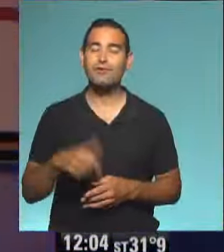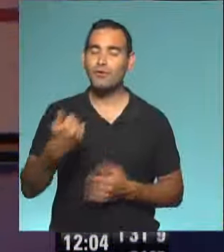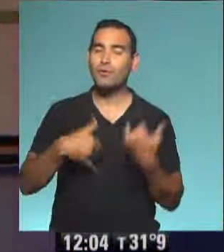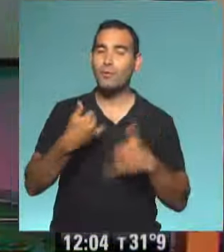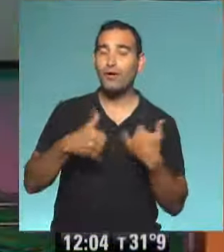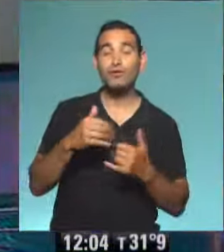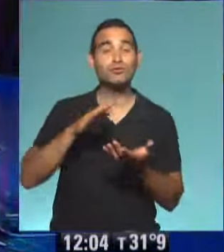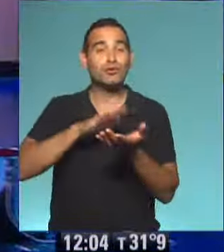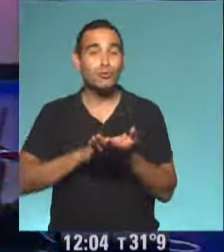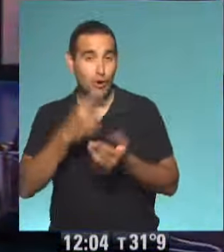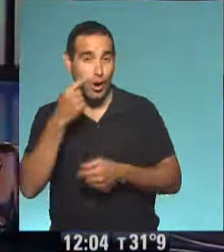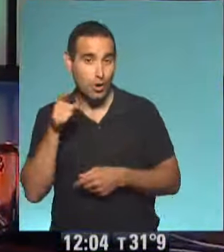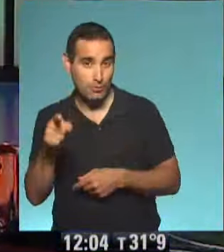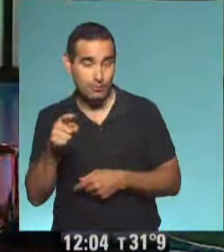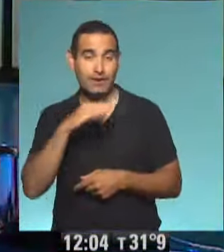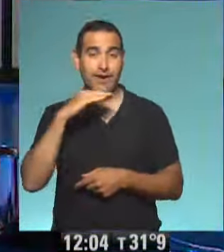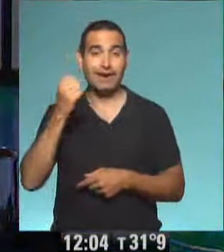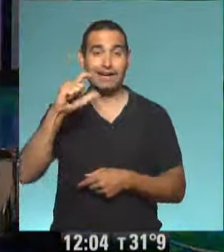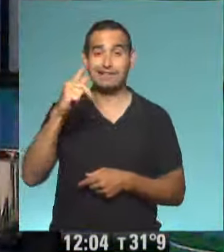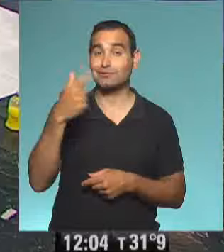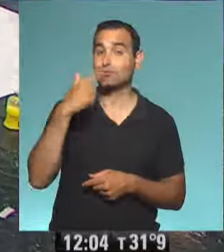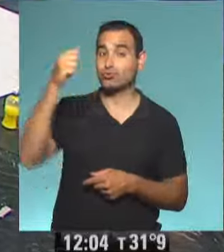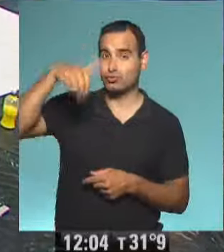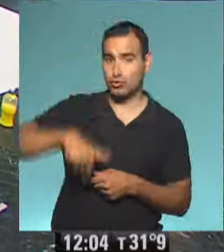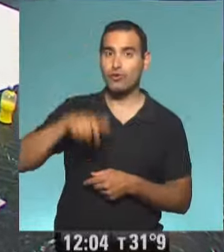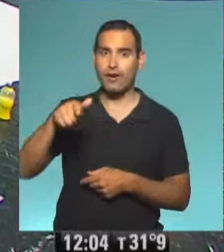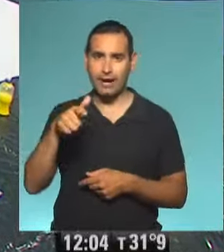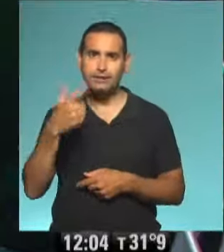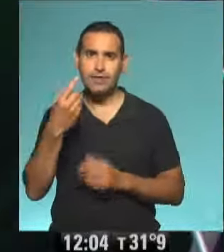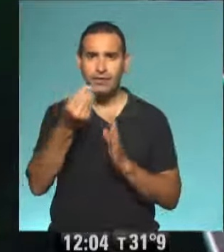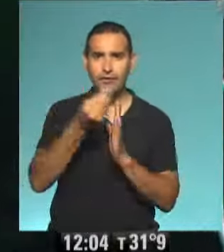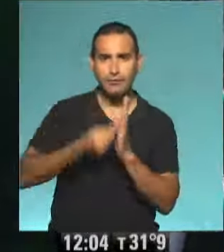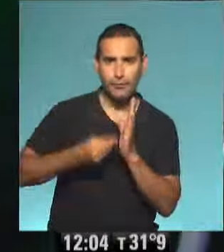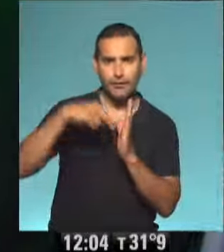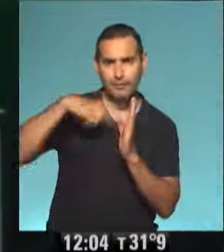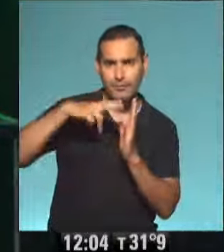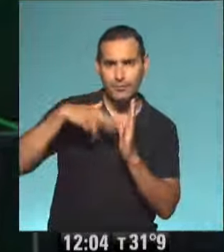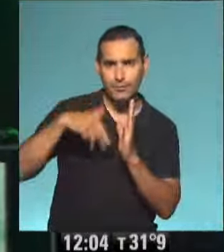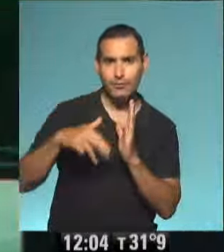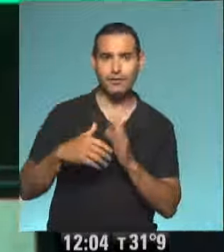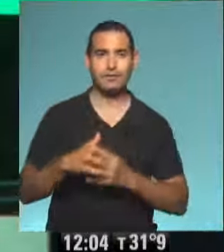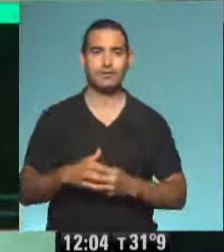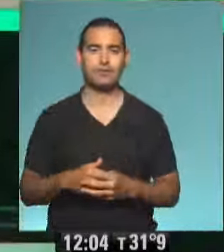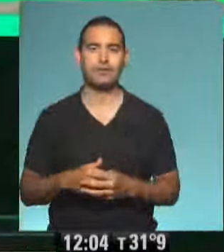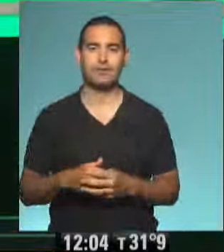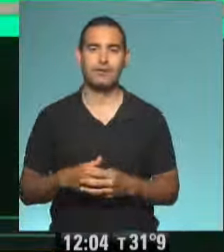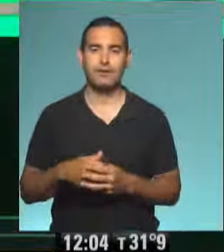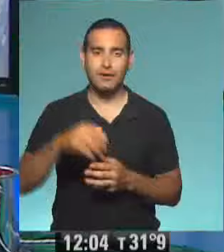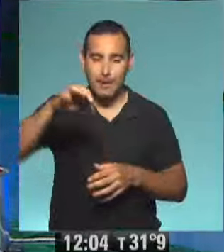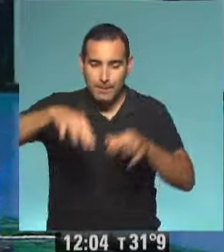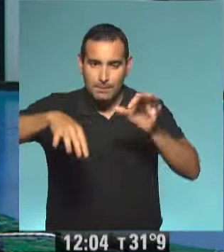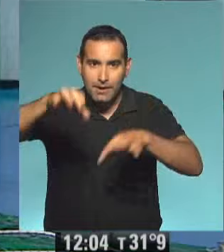Jackson Pollock trabajaba con el movimiento, ¿sí? Con el dripping y el dripping, que es como el